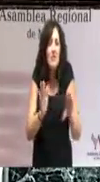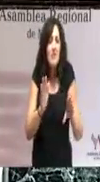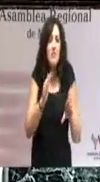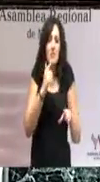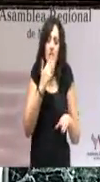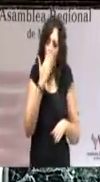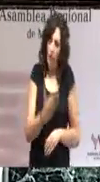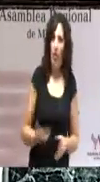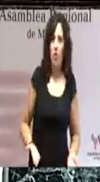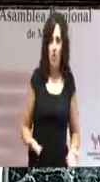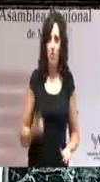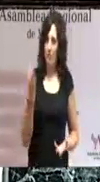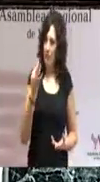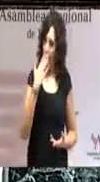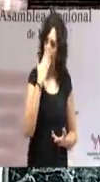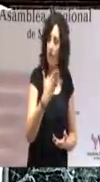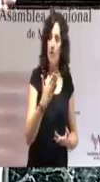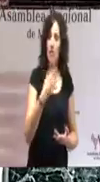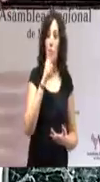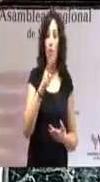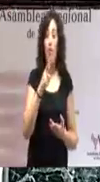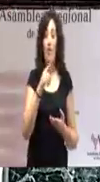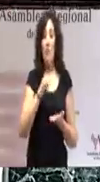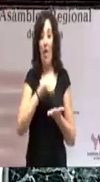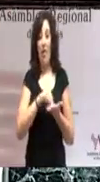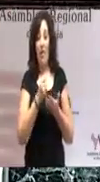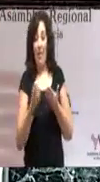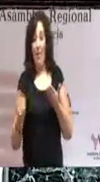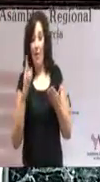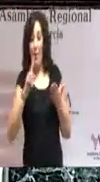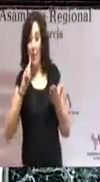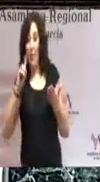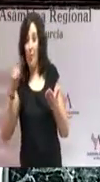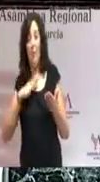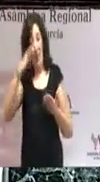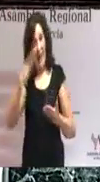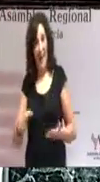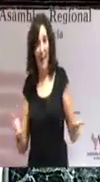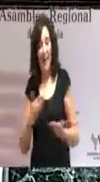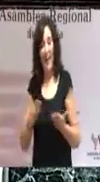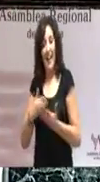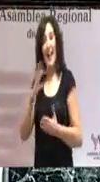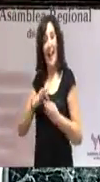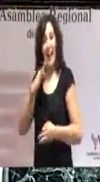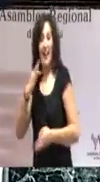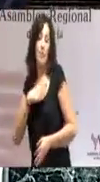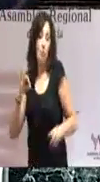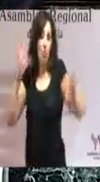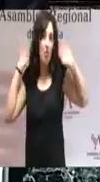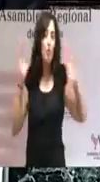verdad, porque así cuando mientan quizás les creamos. Solo una vez. Mire,